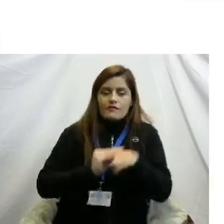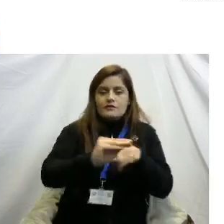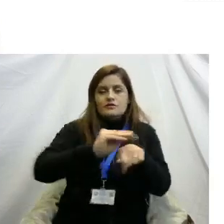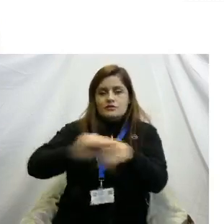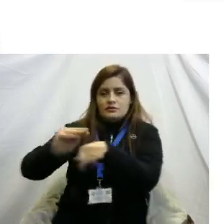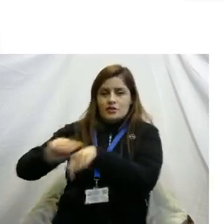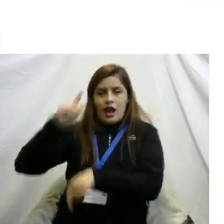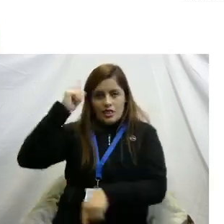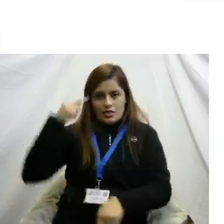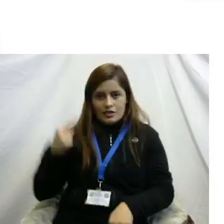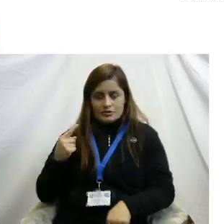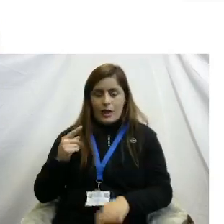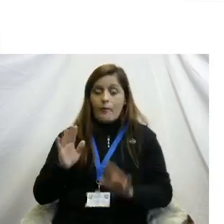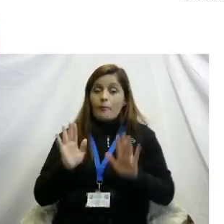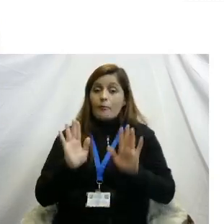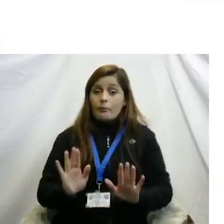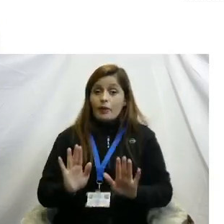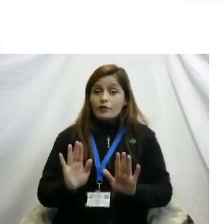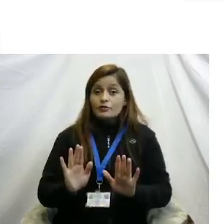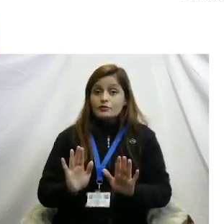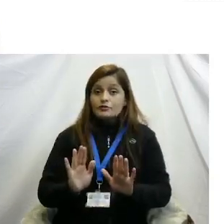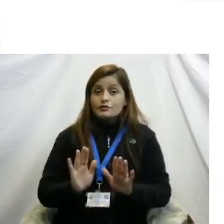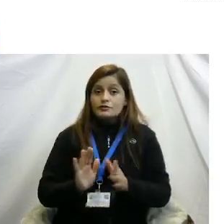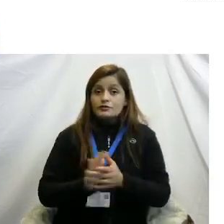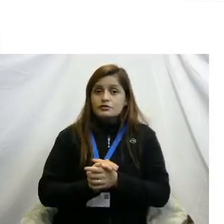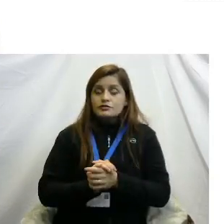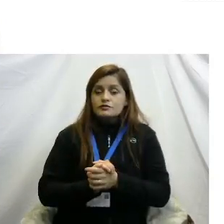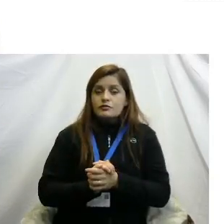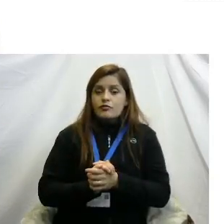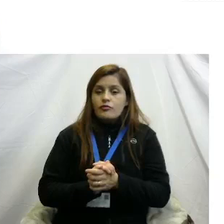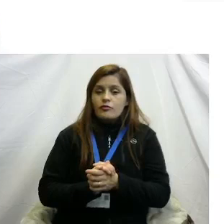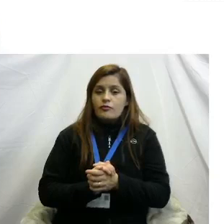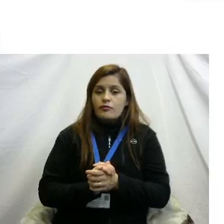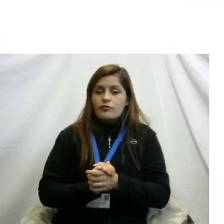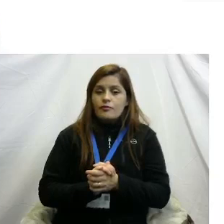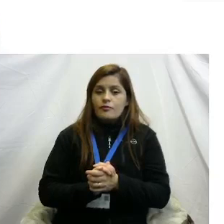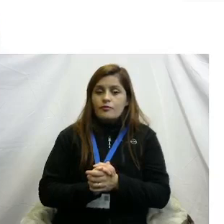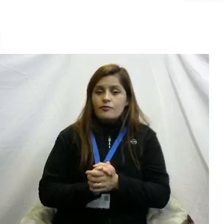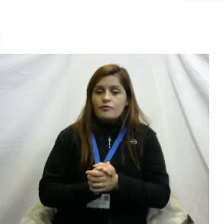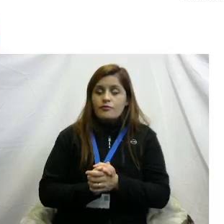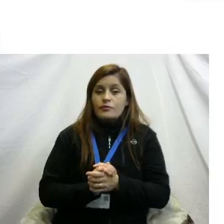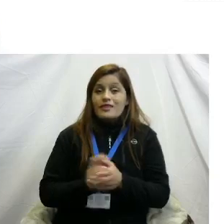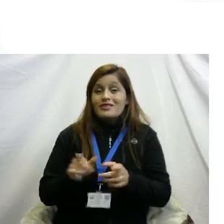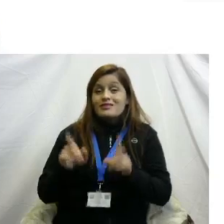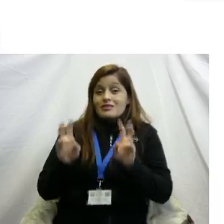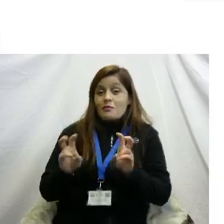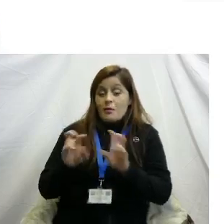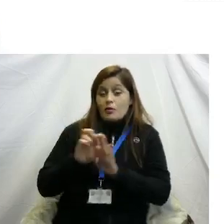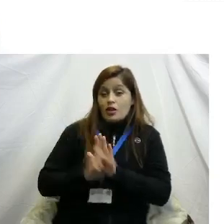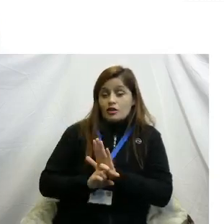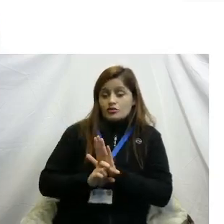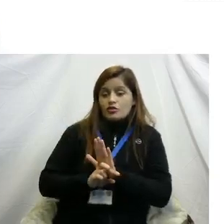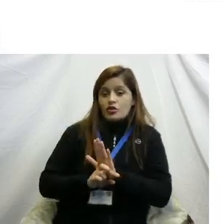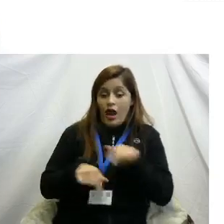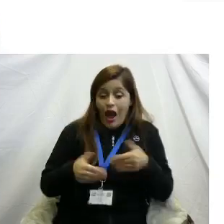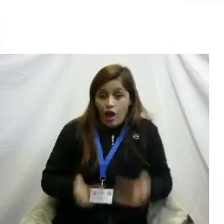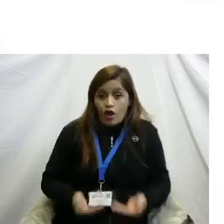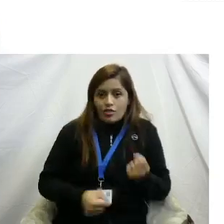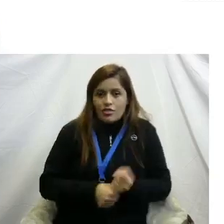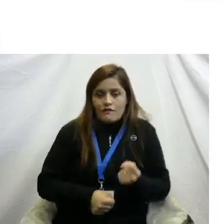la alcaldesa, pero no los hemos dejado, todo lo contrario, ¿ya? Con respecto a los proyectos que estamos trabajando